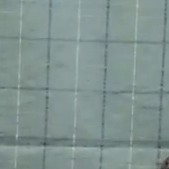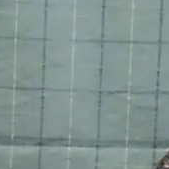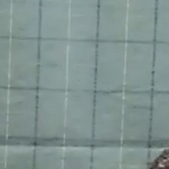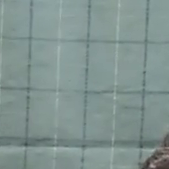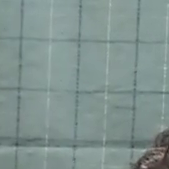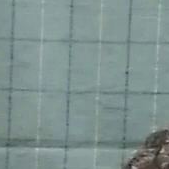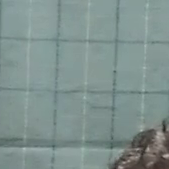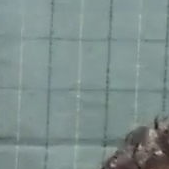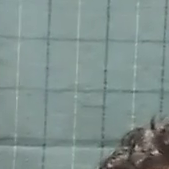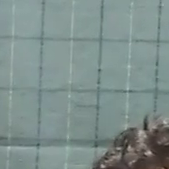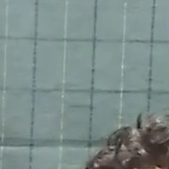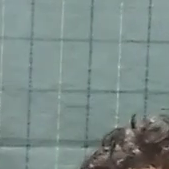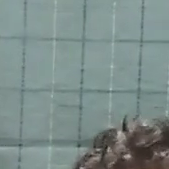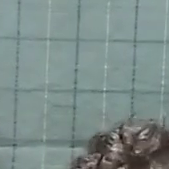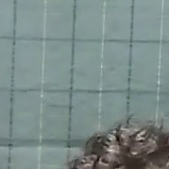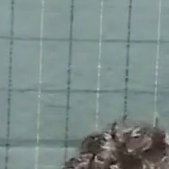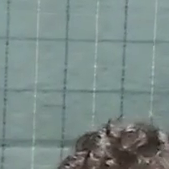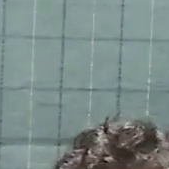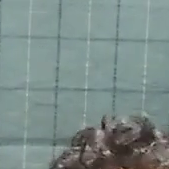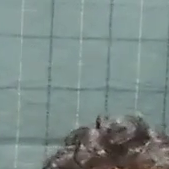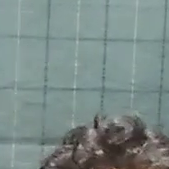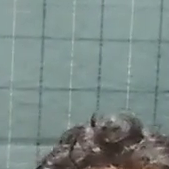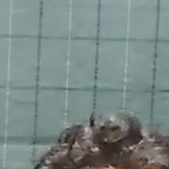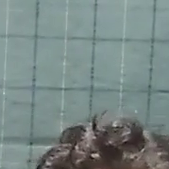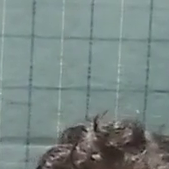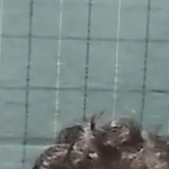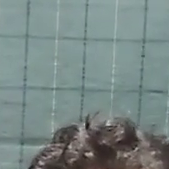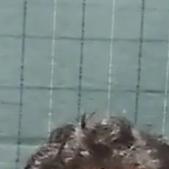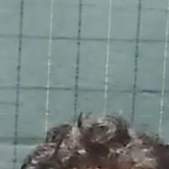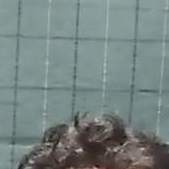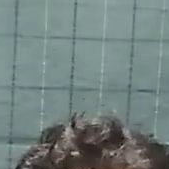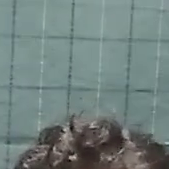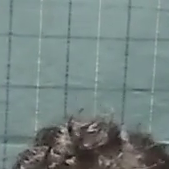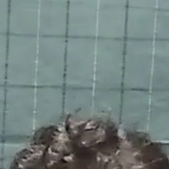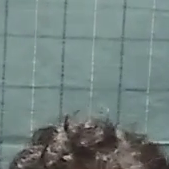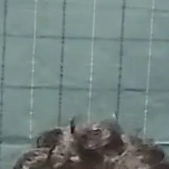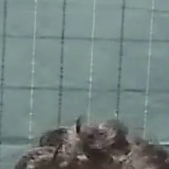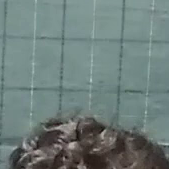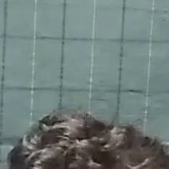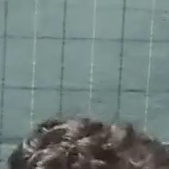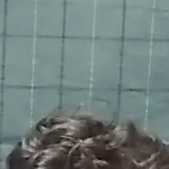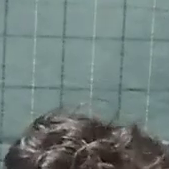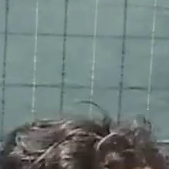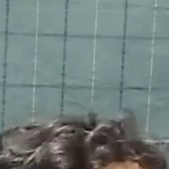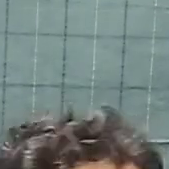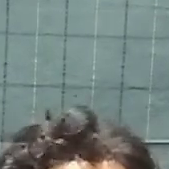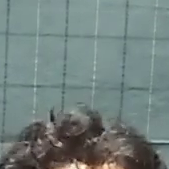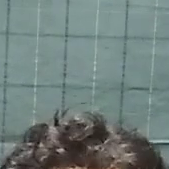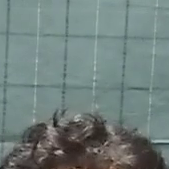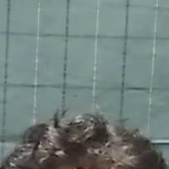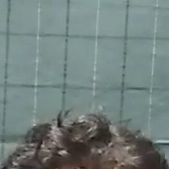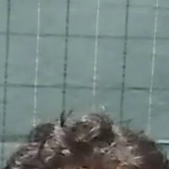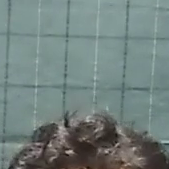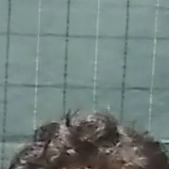Salgado Macedonio y Raúl Morón. Pues bueno, amigos, muchísimas gracias por acompañarnos. También muchísimas gracias por sus poderosos me gusta. Su